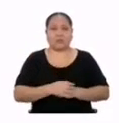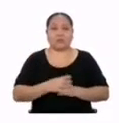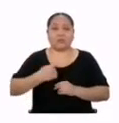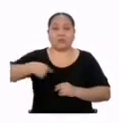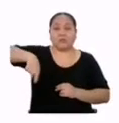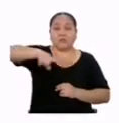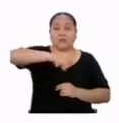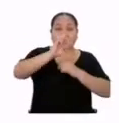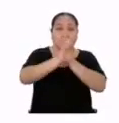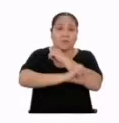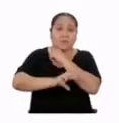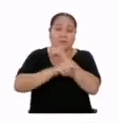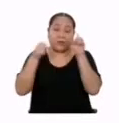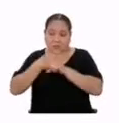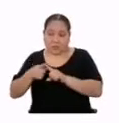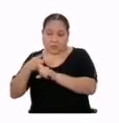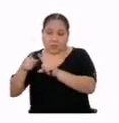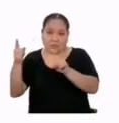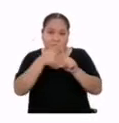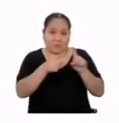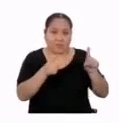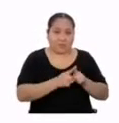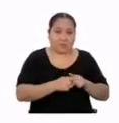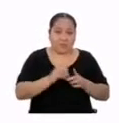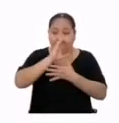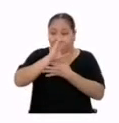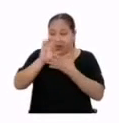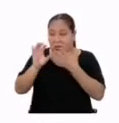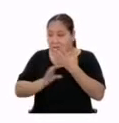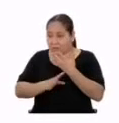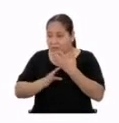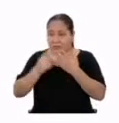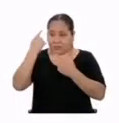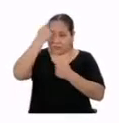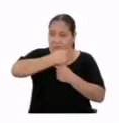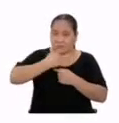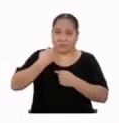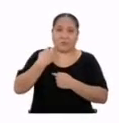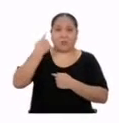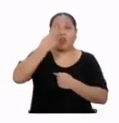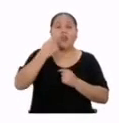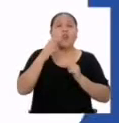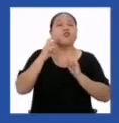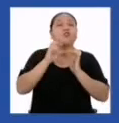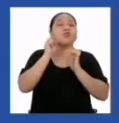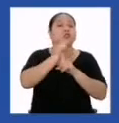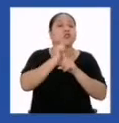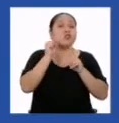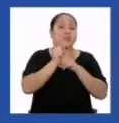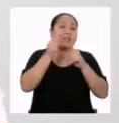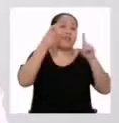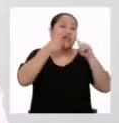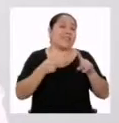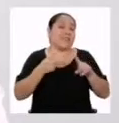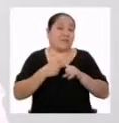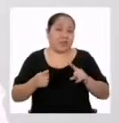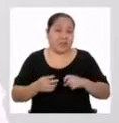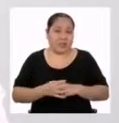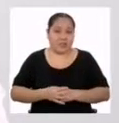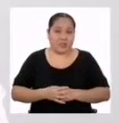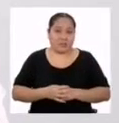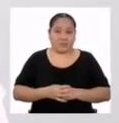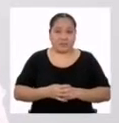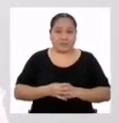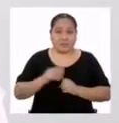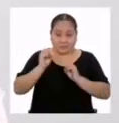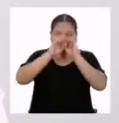un país muy diverso en cuanto a rasgos y características. Nuestro rostro social es singular. Para que todo sea